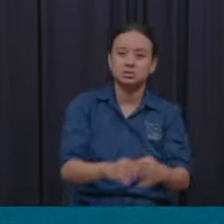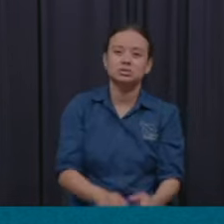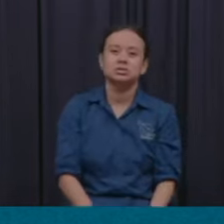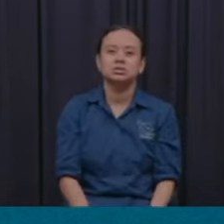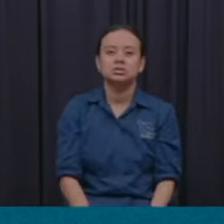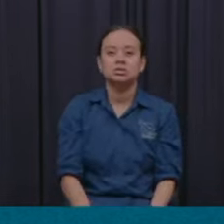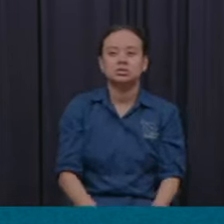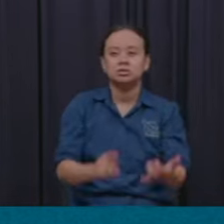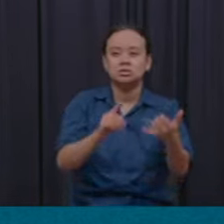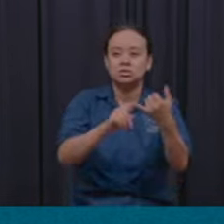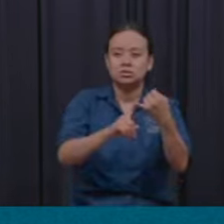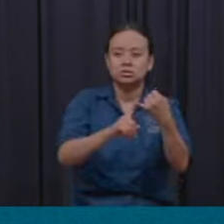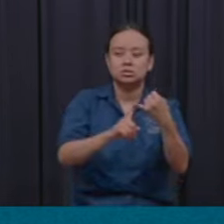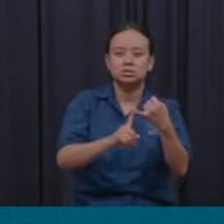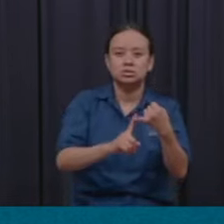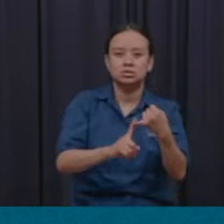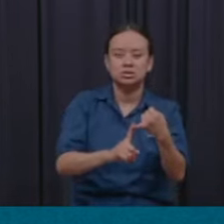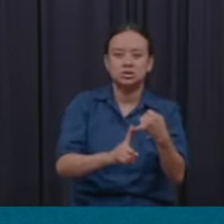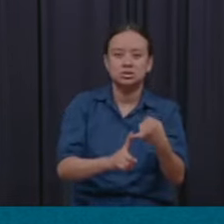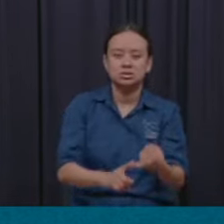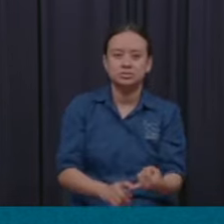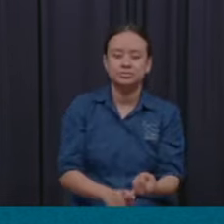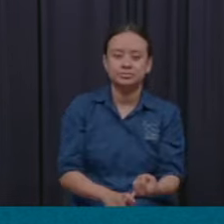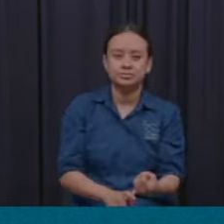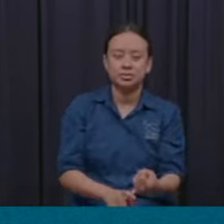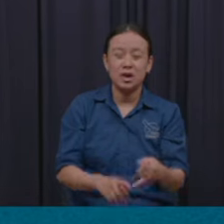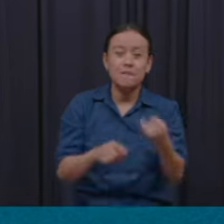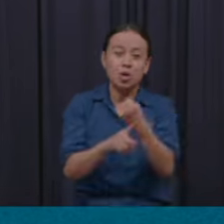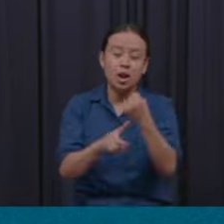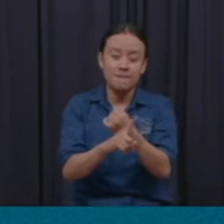perversión mental, física y sexual,